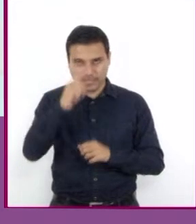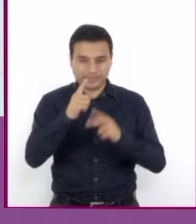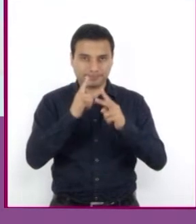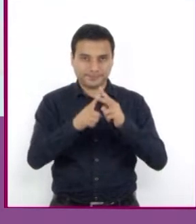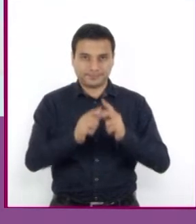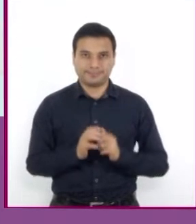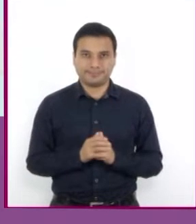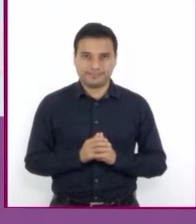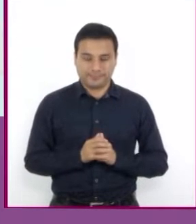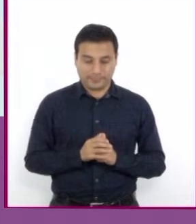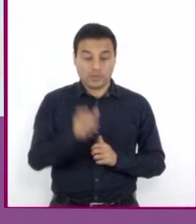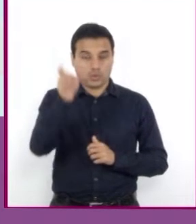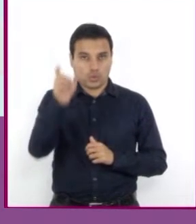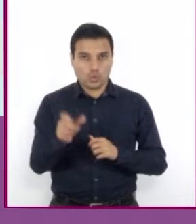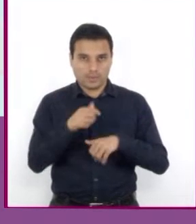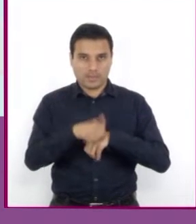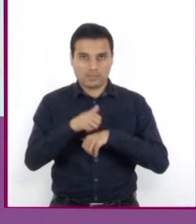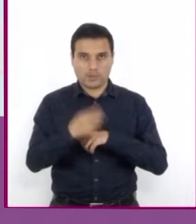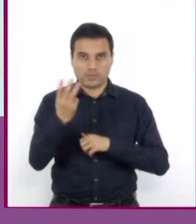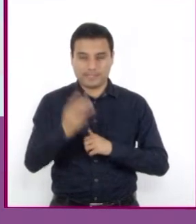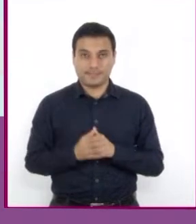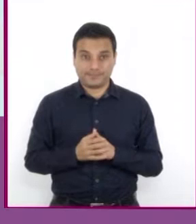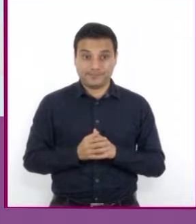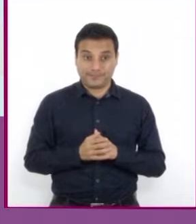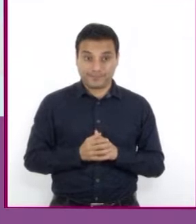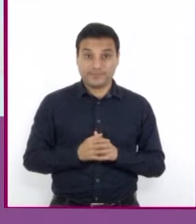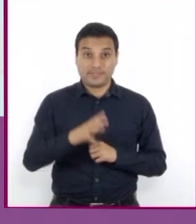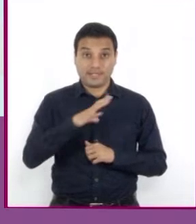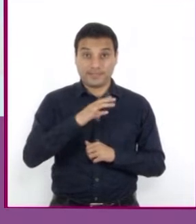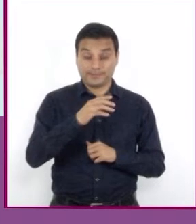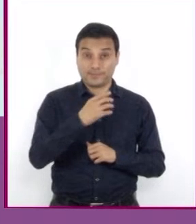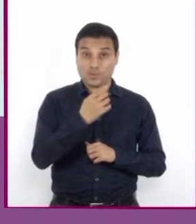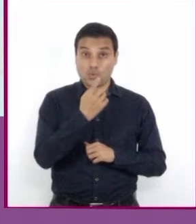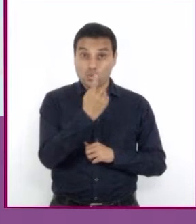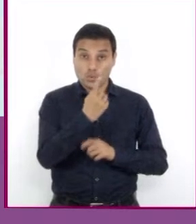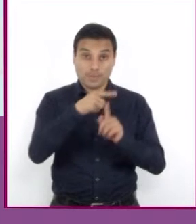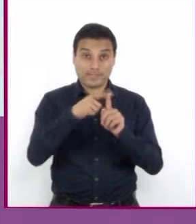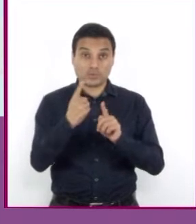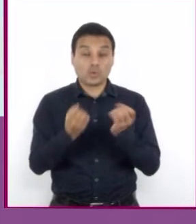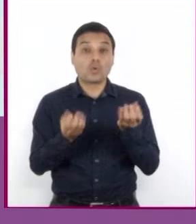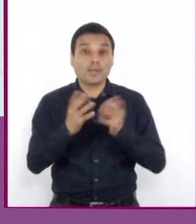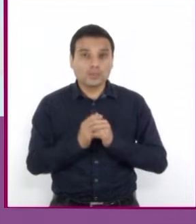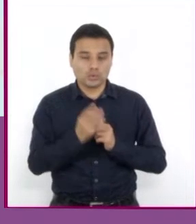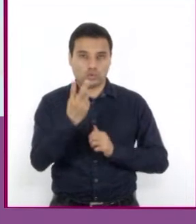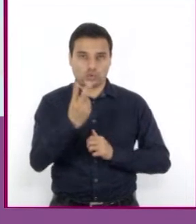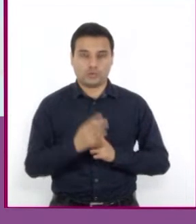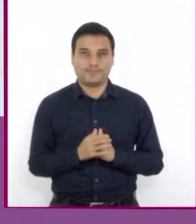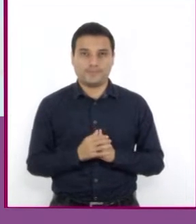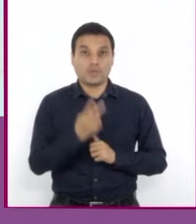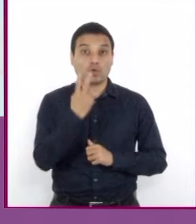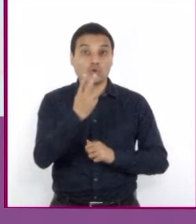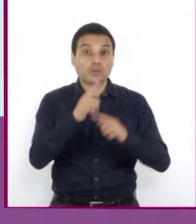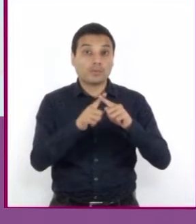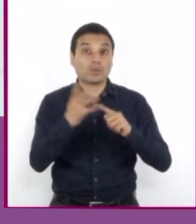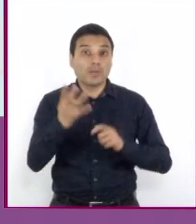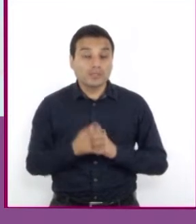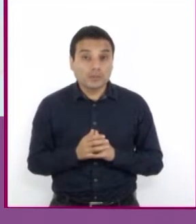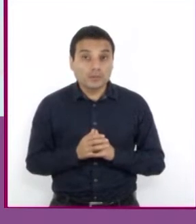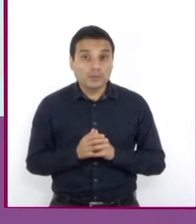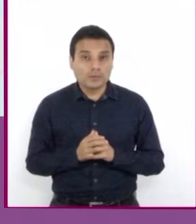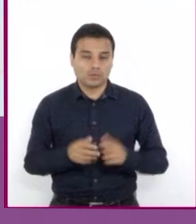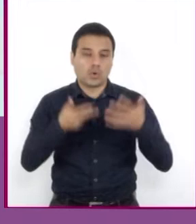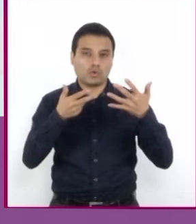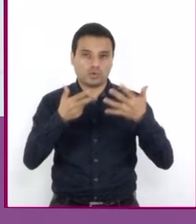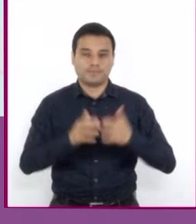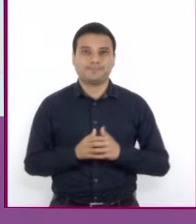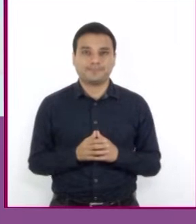sustitución en la columna 3. En la fila 1 tenemos 1 más 1 que es igual a 2, 2 por 4 que es igual a